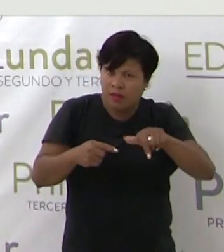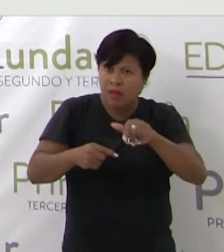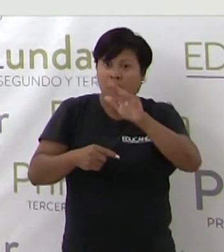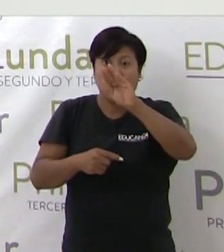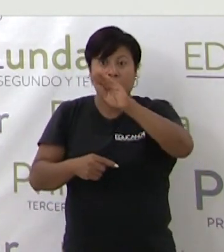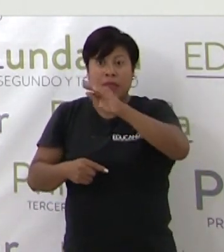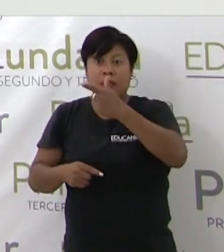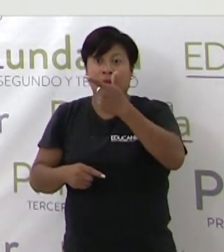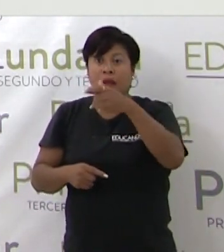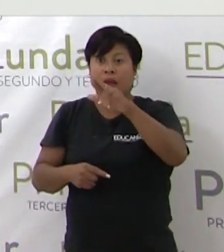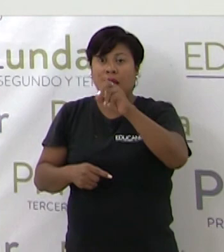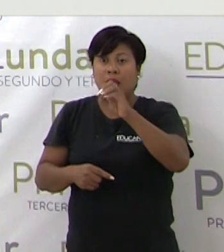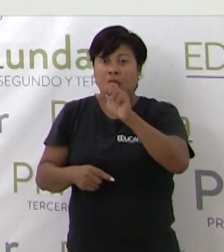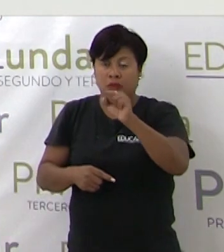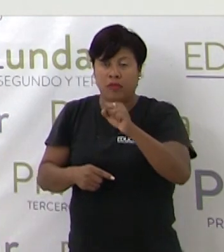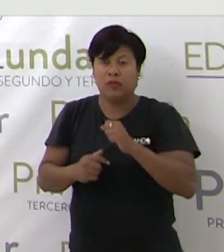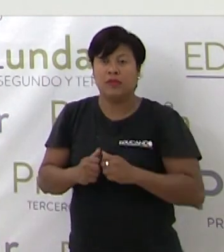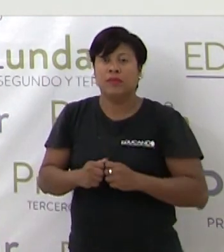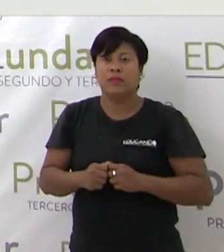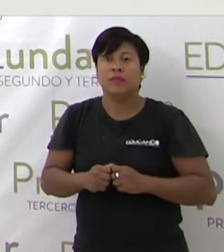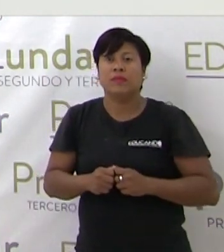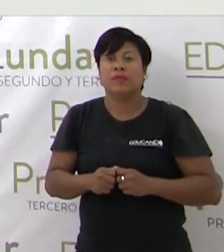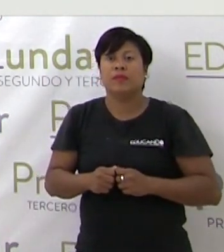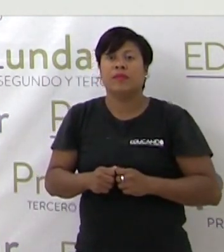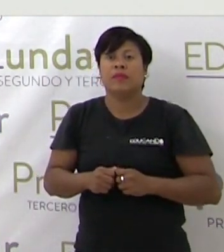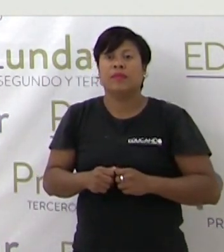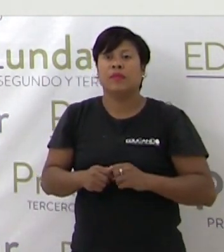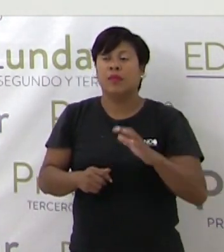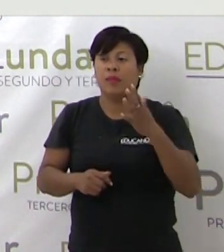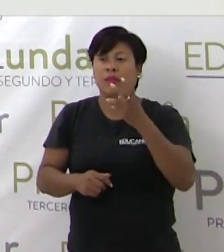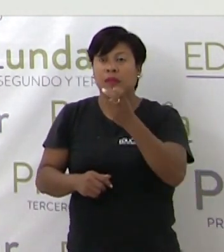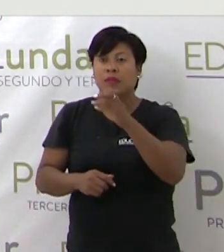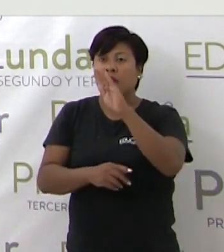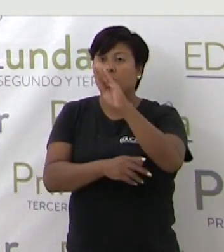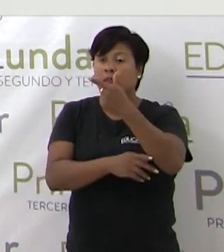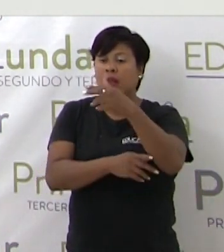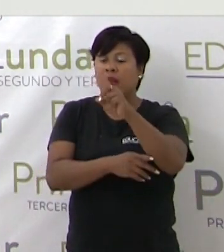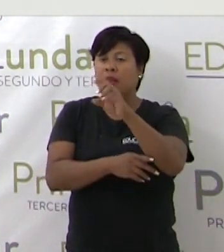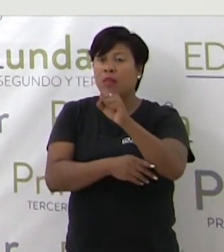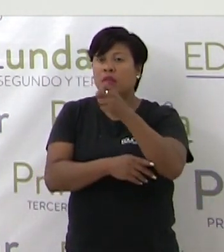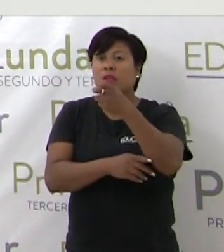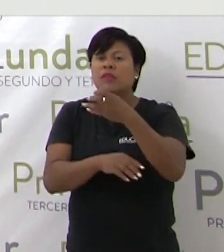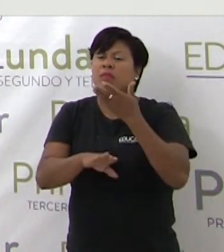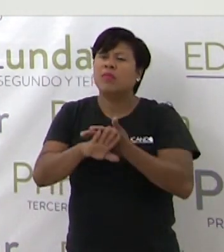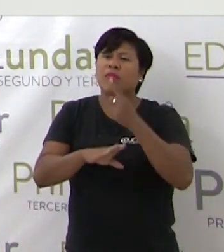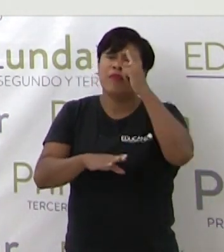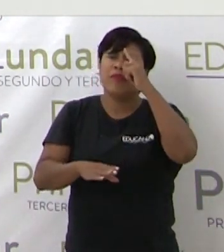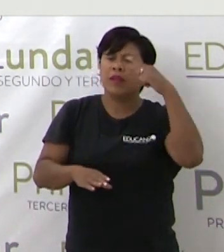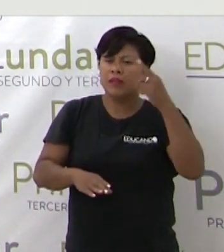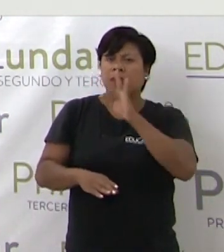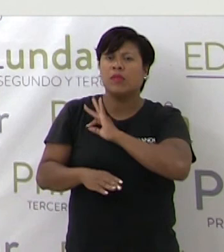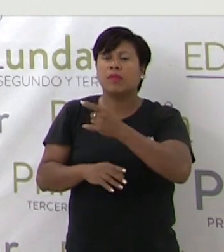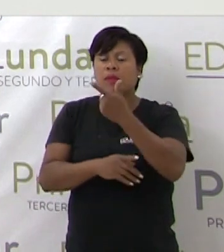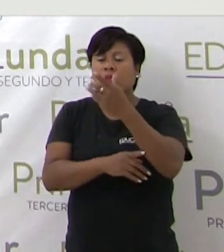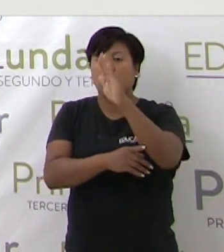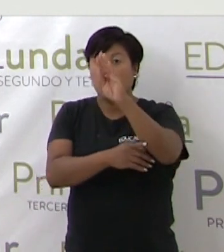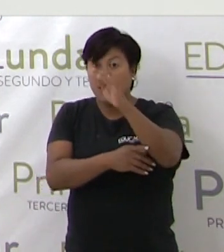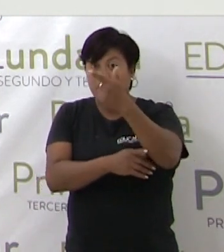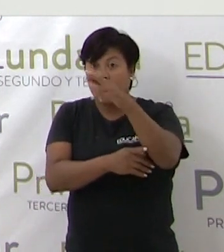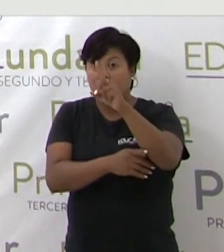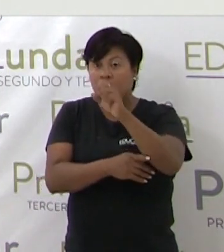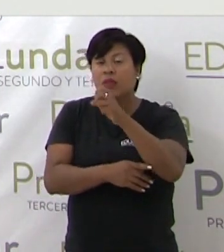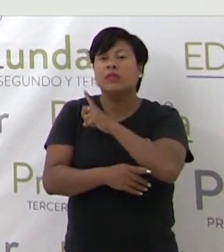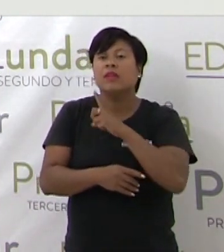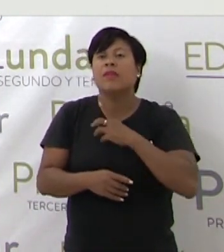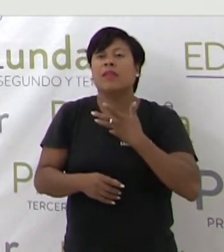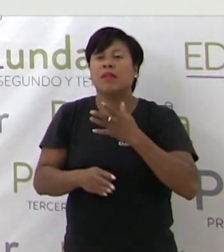grados, es decir, aquí tengo que localizar más o menos 90 grados y sabemos muy fácilmente que los 90 grados más o menos tiene que ser